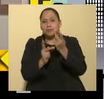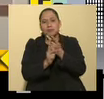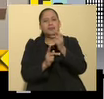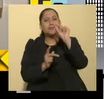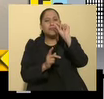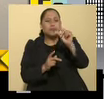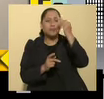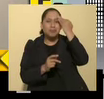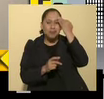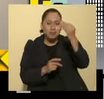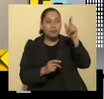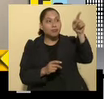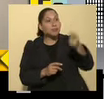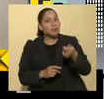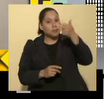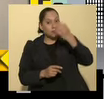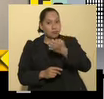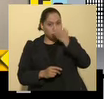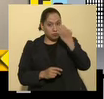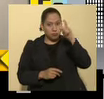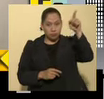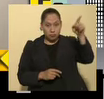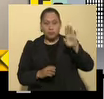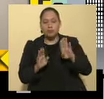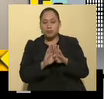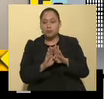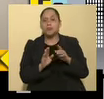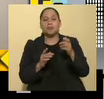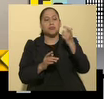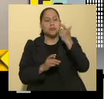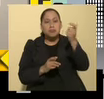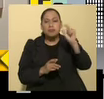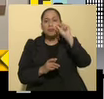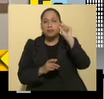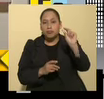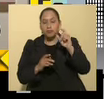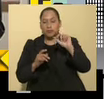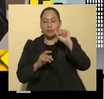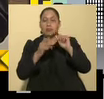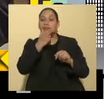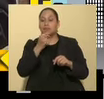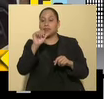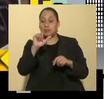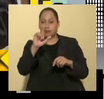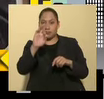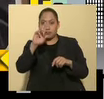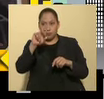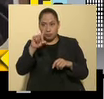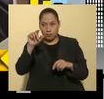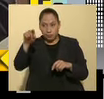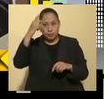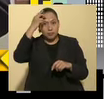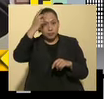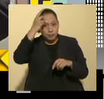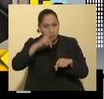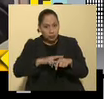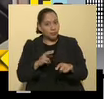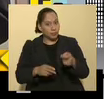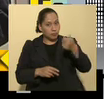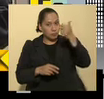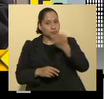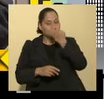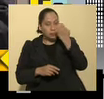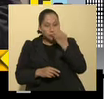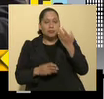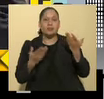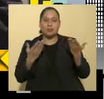tiempo. Fue la primera escuela, se abrió con pocos recursos. Alfredo Ramos Martínez, que fue el director de esta primera escuela,